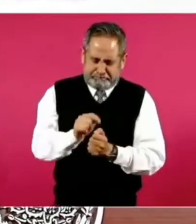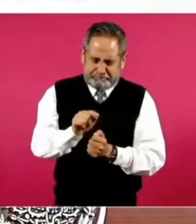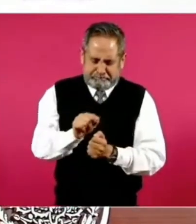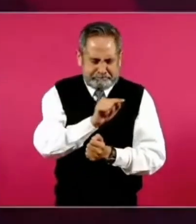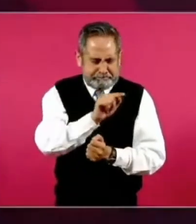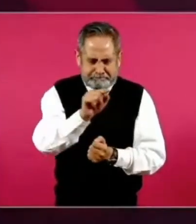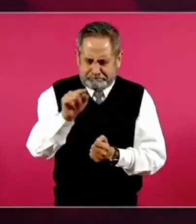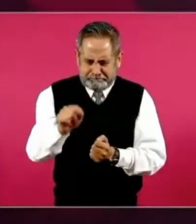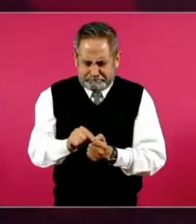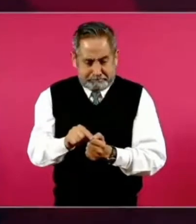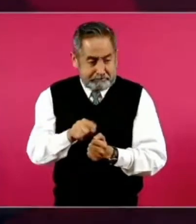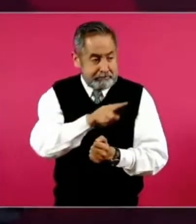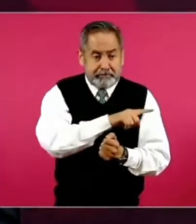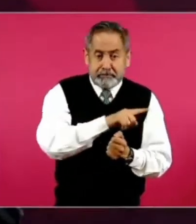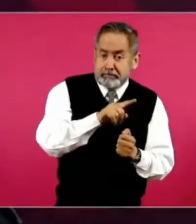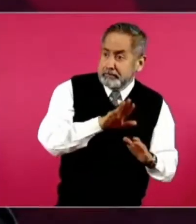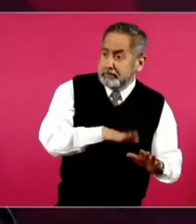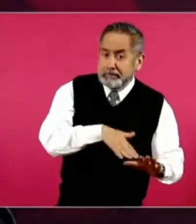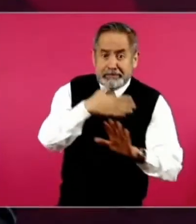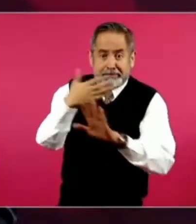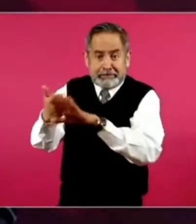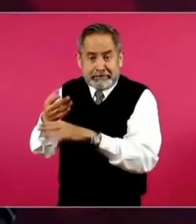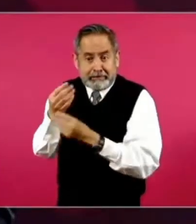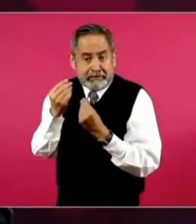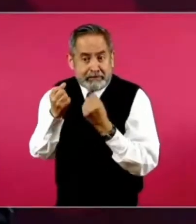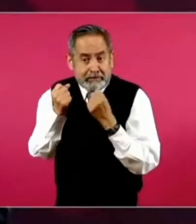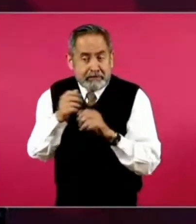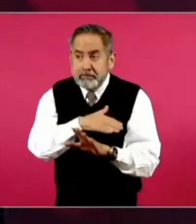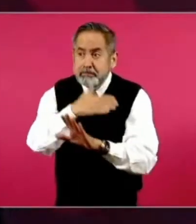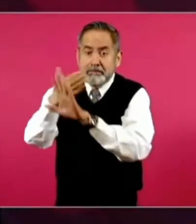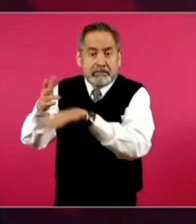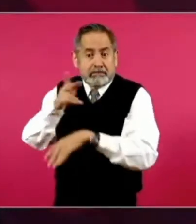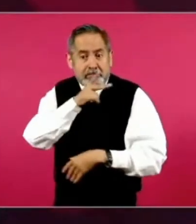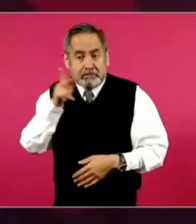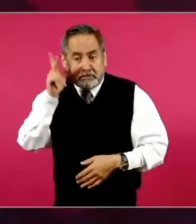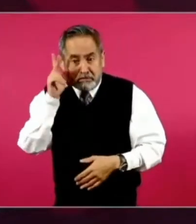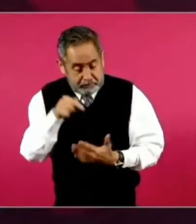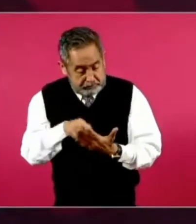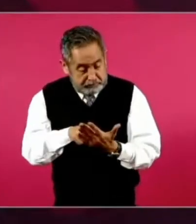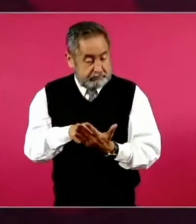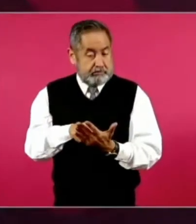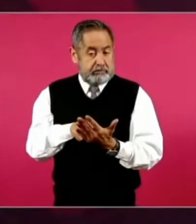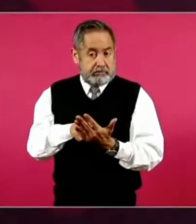se le van al Papa encima,